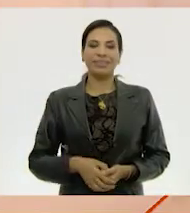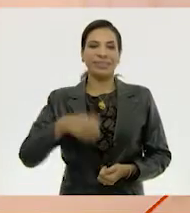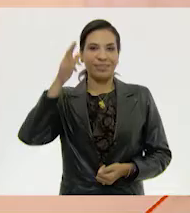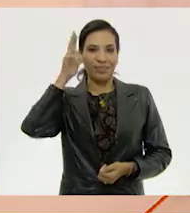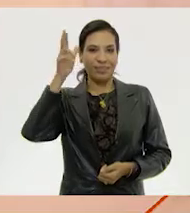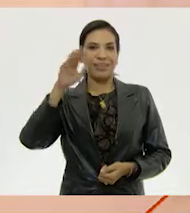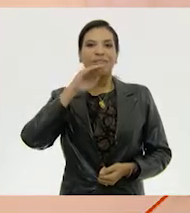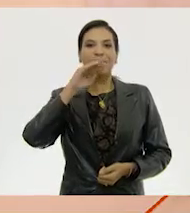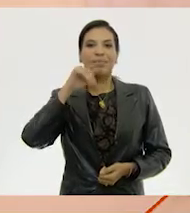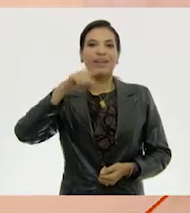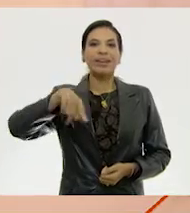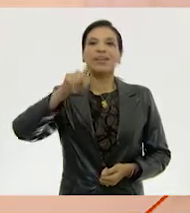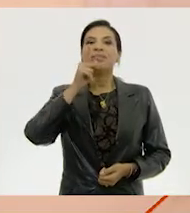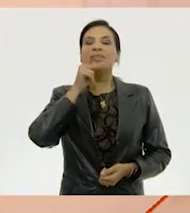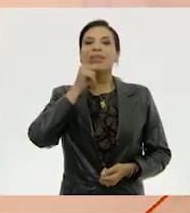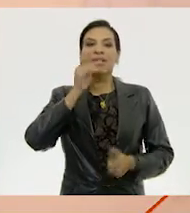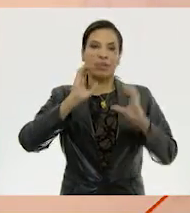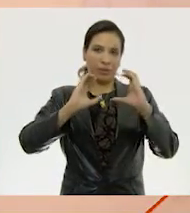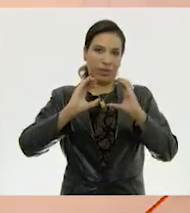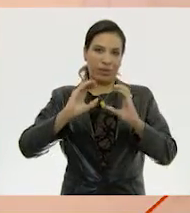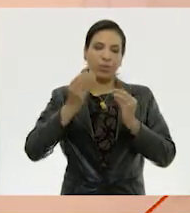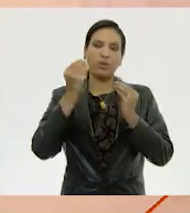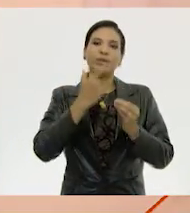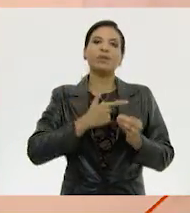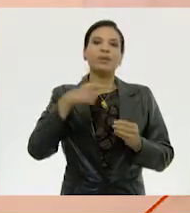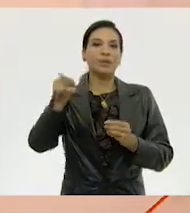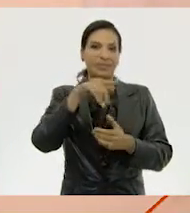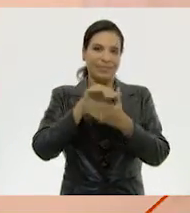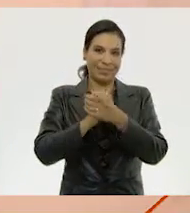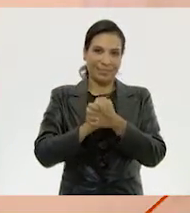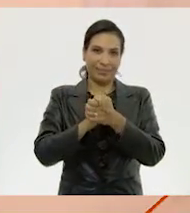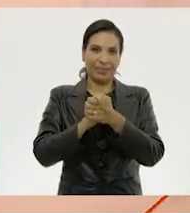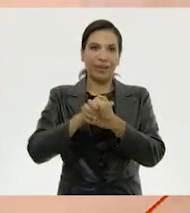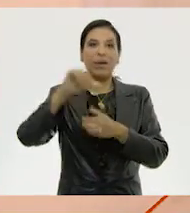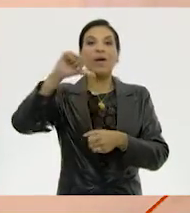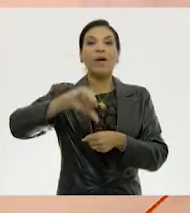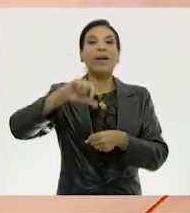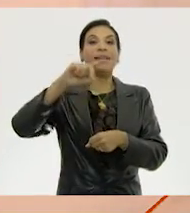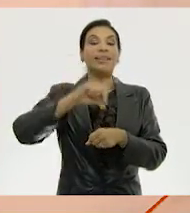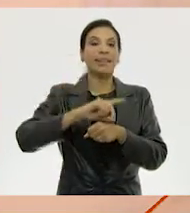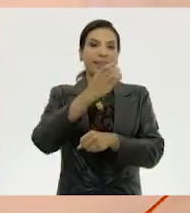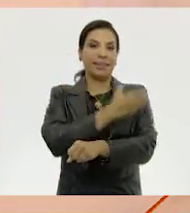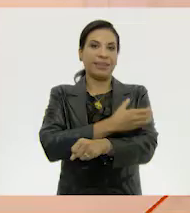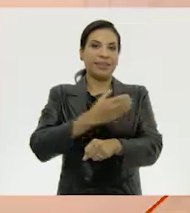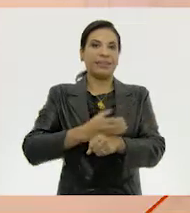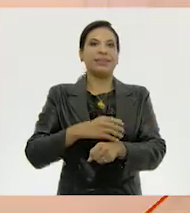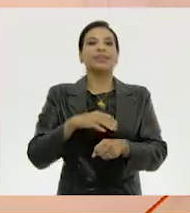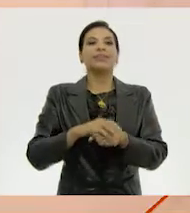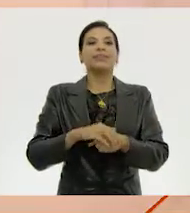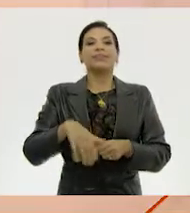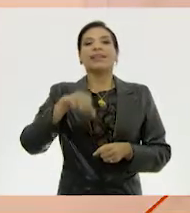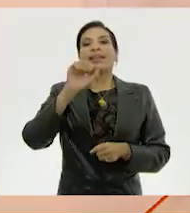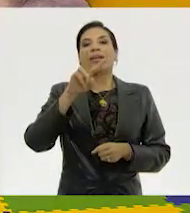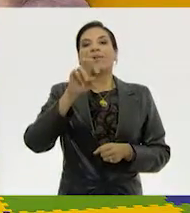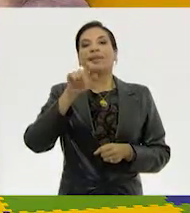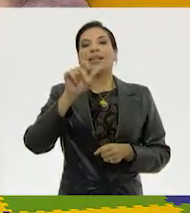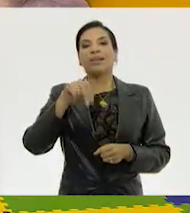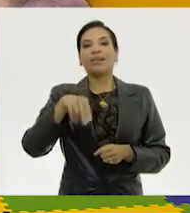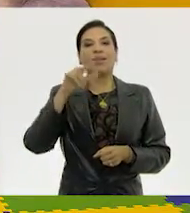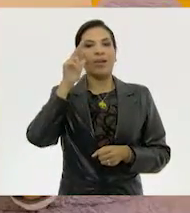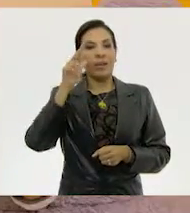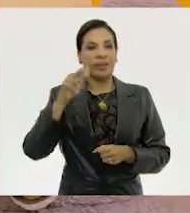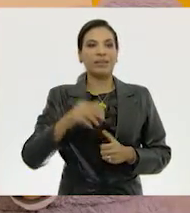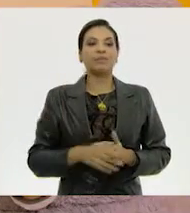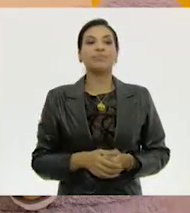Hola, mamás, papás, cuidadores, me da mucho gusto saludarles. El día de hoy nos acompaña Evelyn. Hola, bienvenida. Hola,